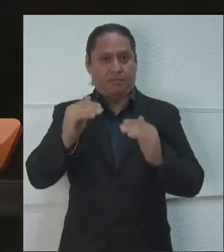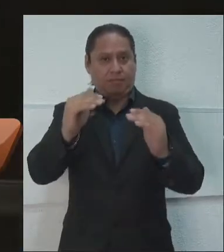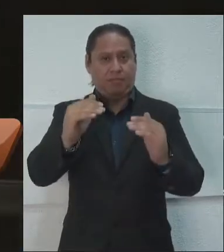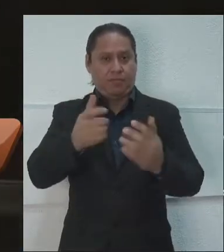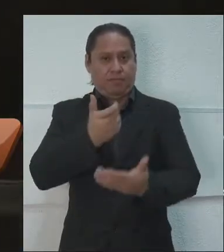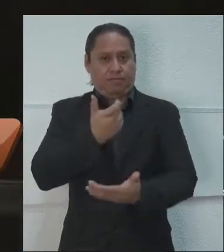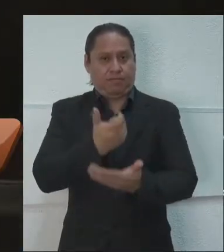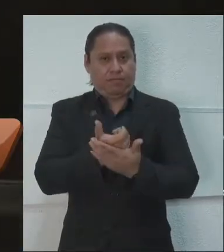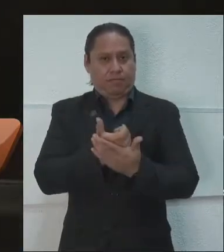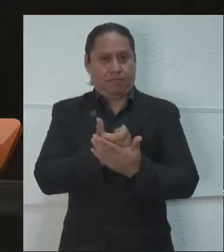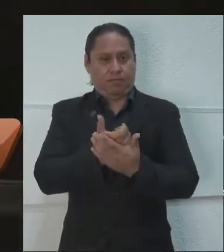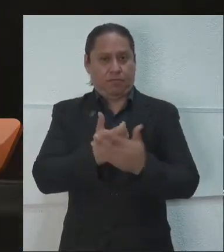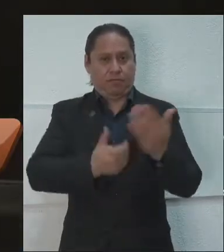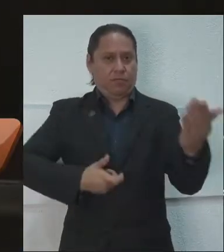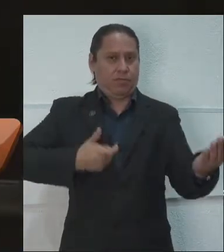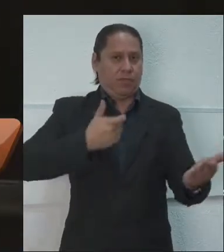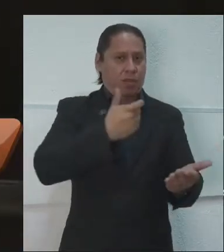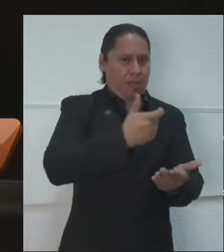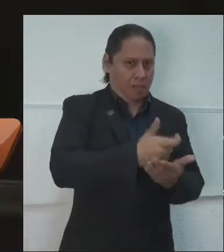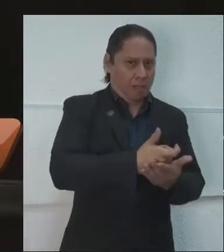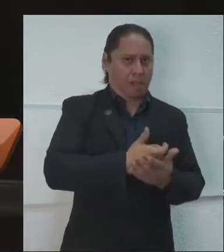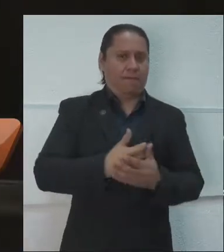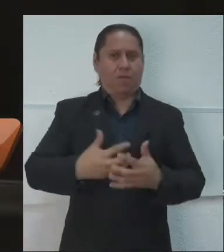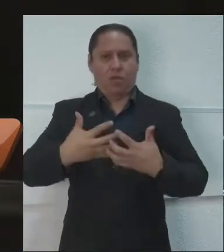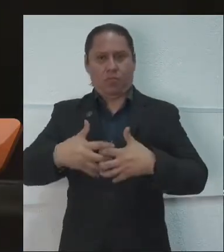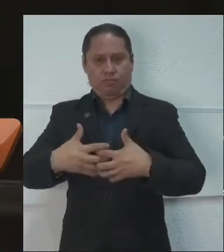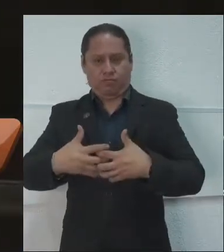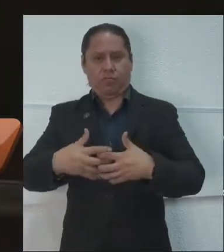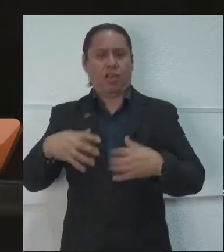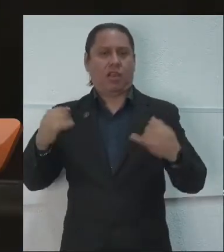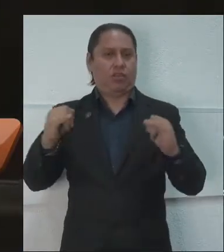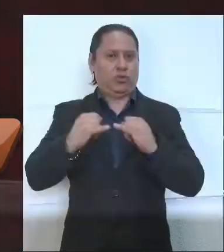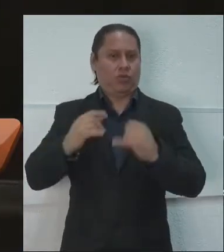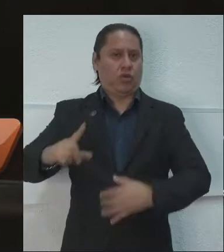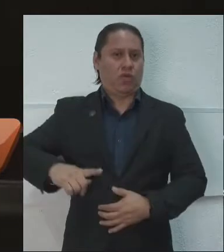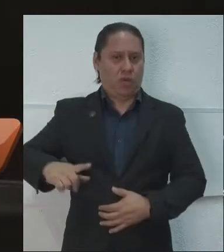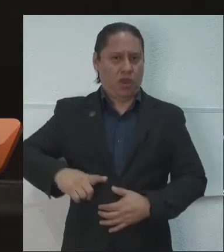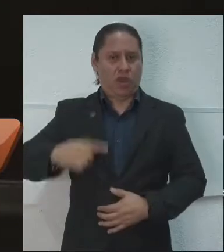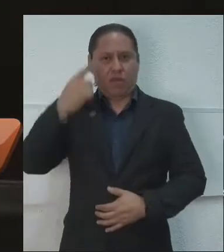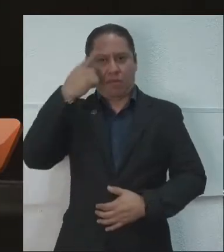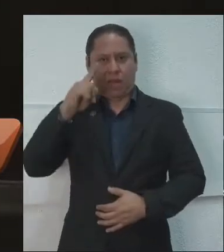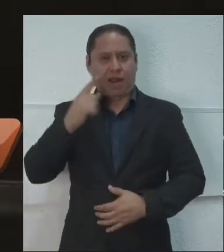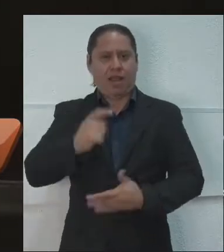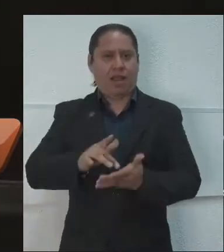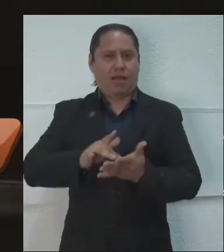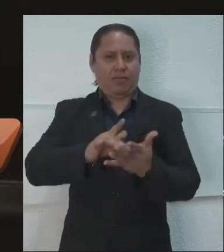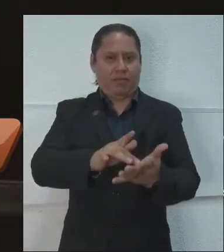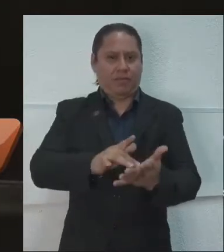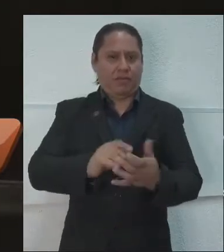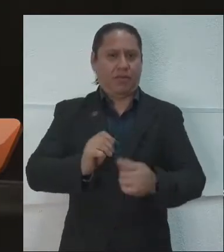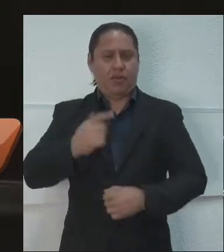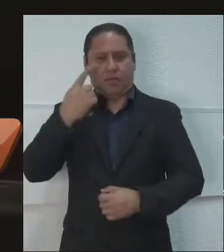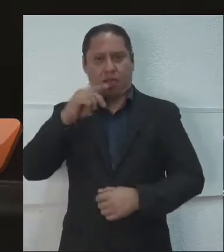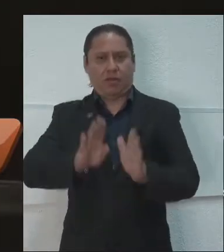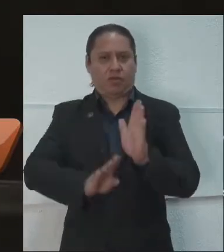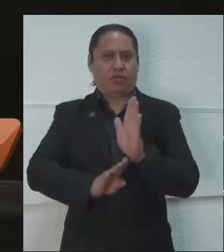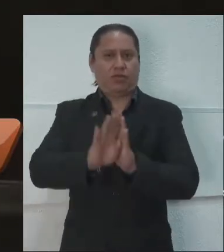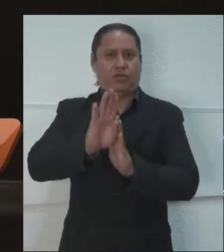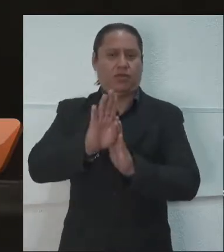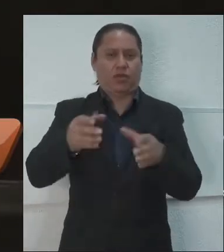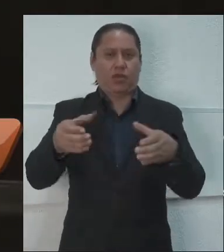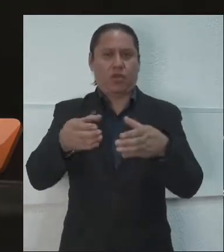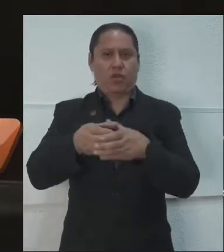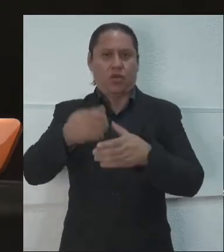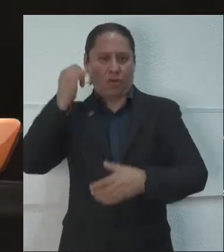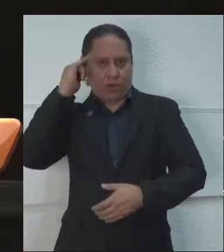los presupuestos para las dependencias encargadas de ejercer las políticas públicas a favor del desarrollo de los pueblos